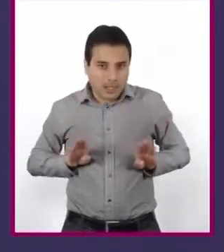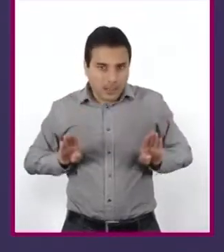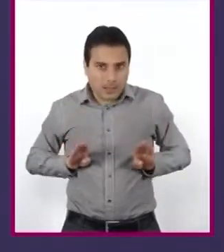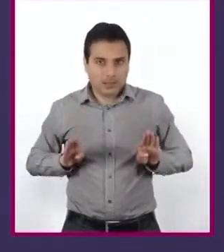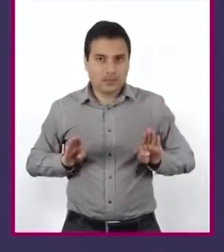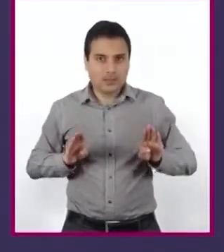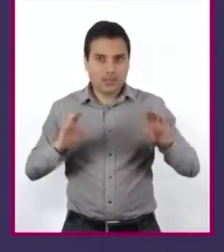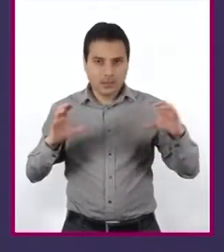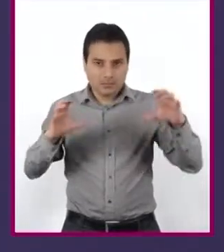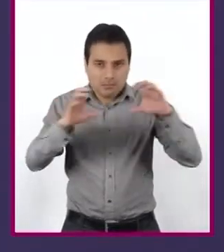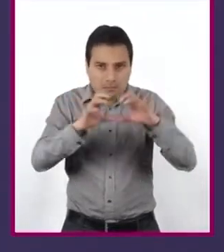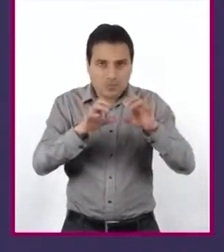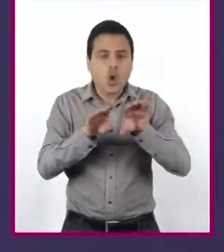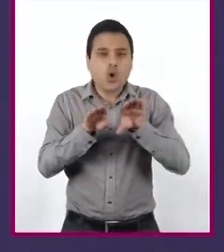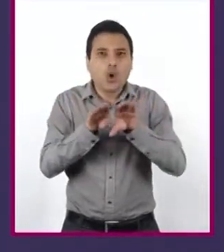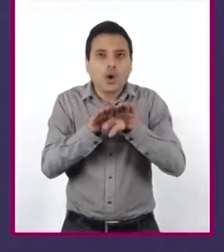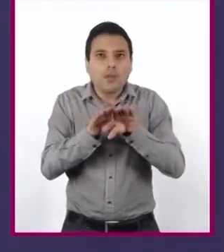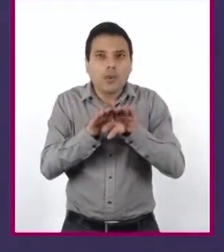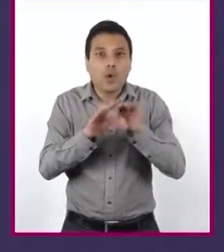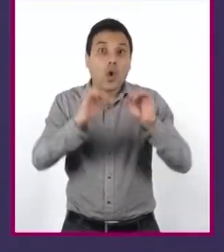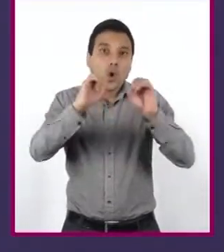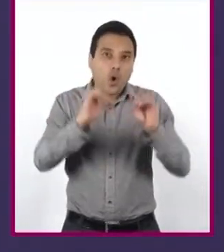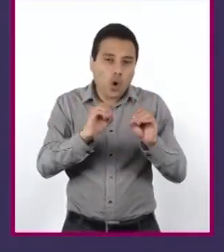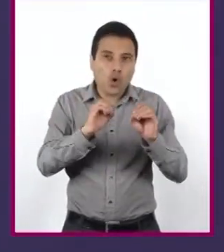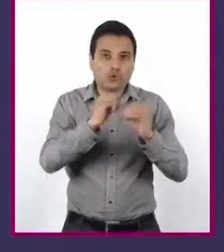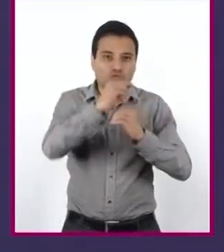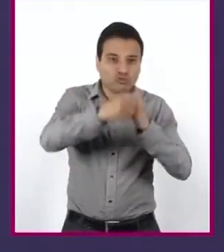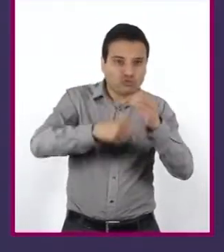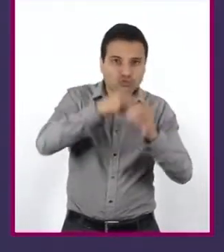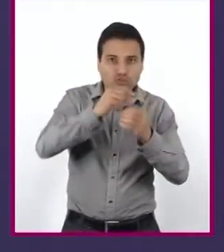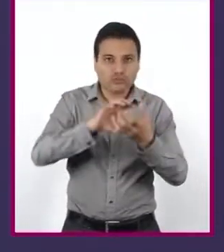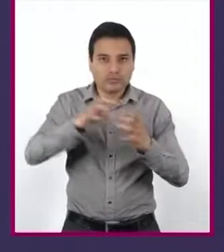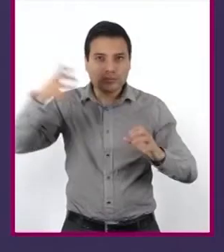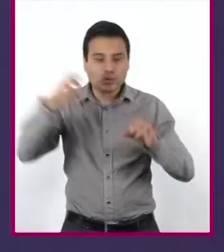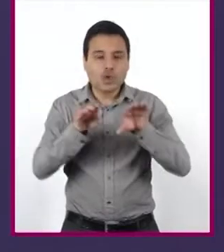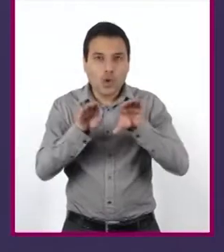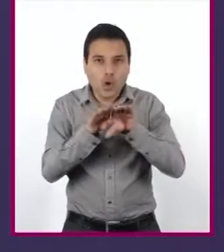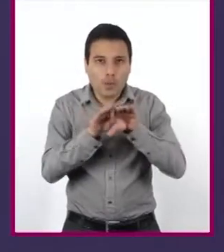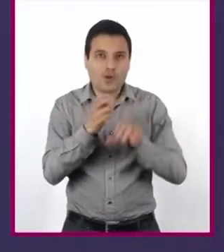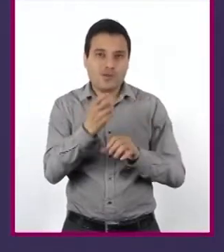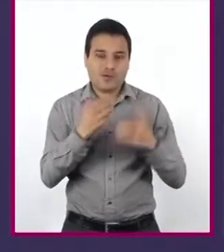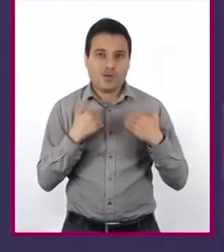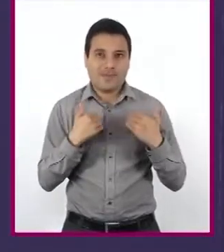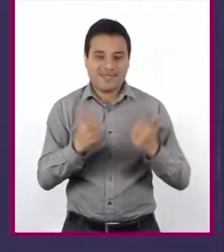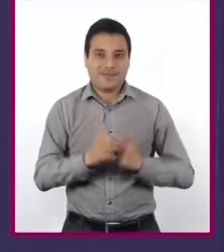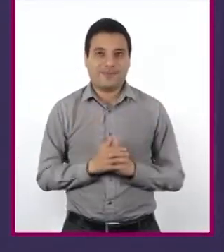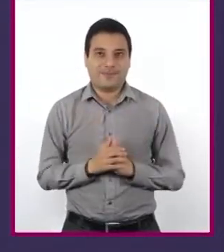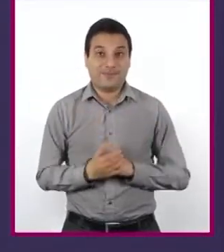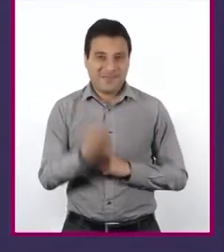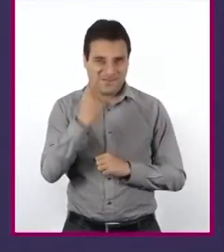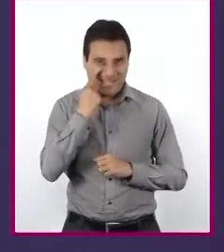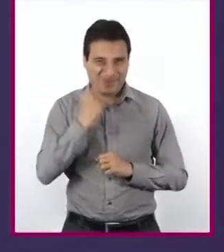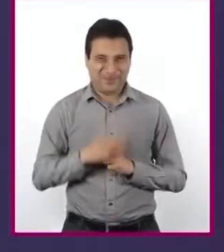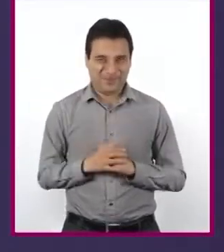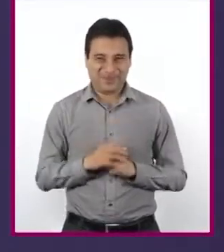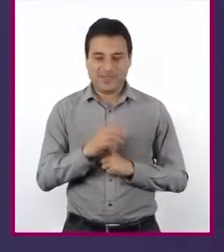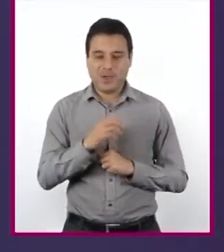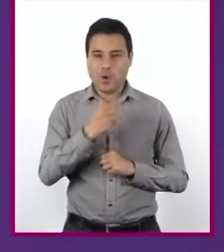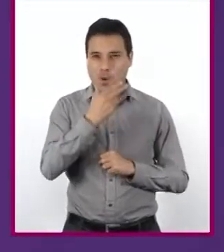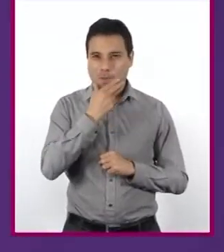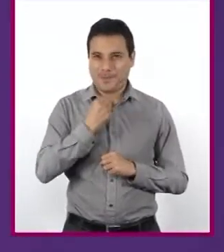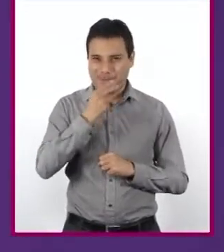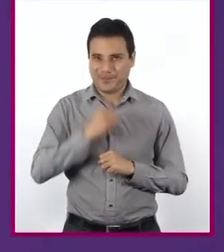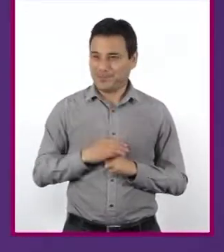interacciones entre átomos iguales y diferentes. Antes de comenzar, hago cita de una frase de Peter